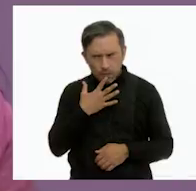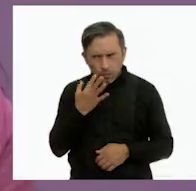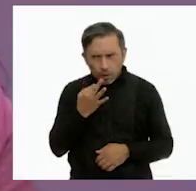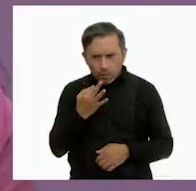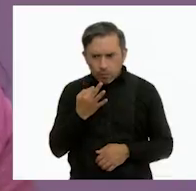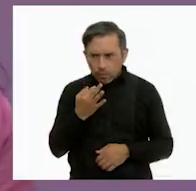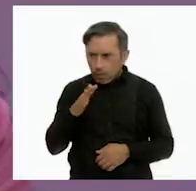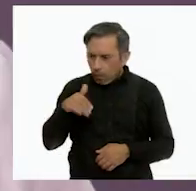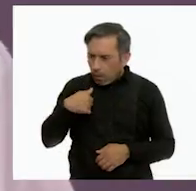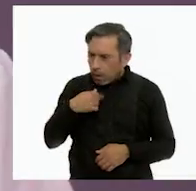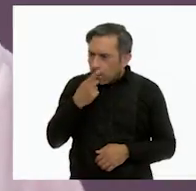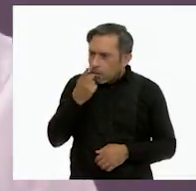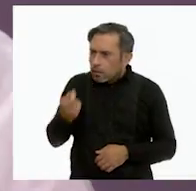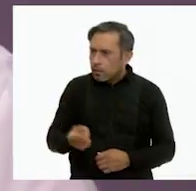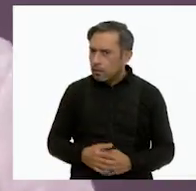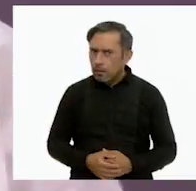quedamos?